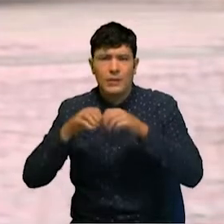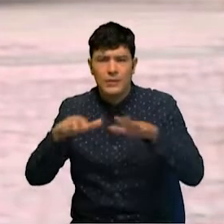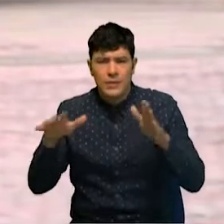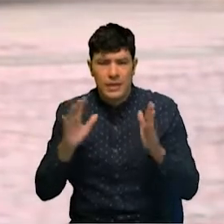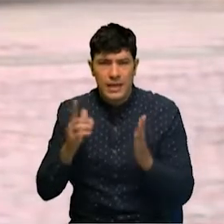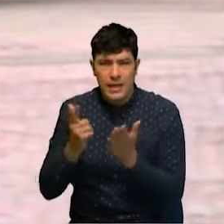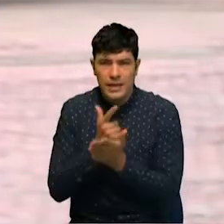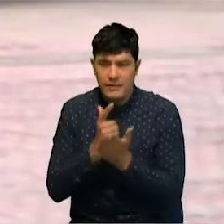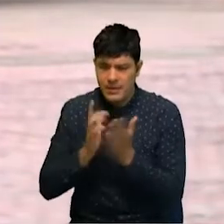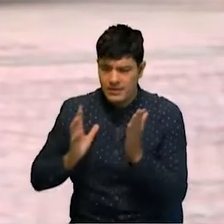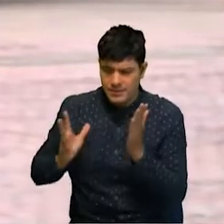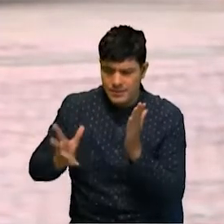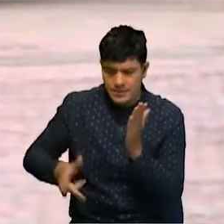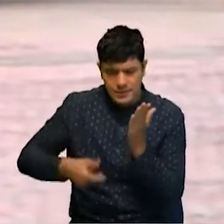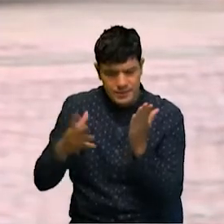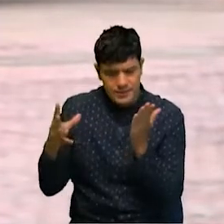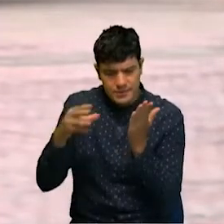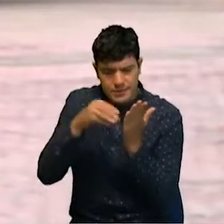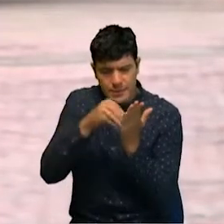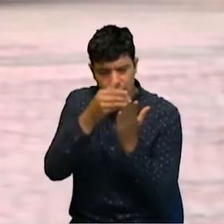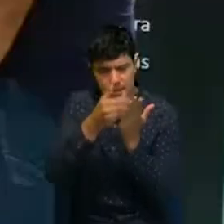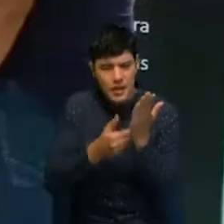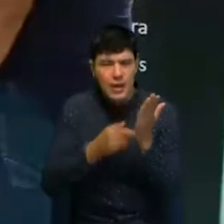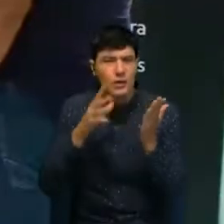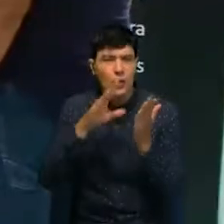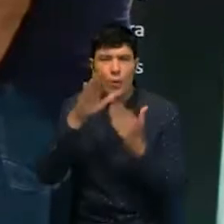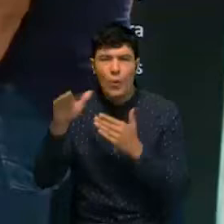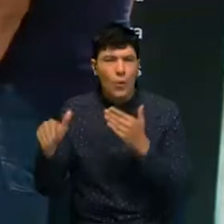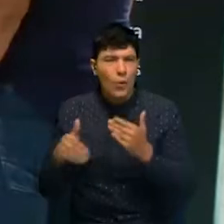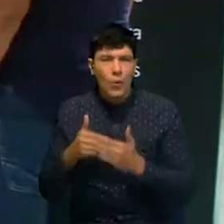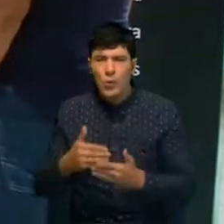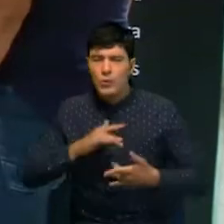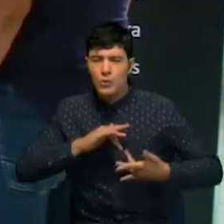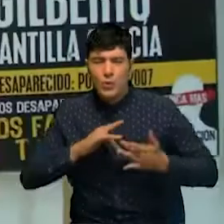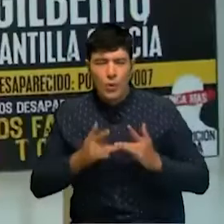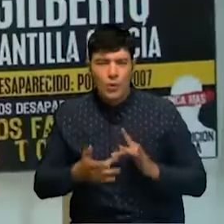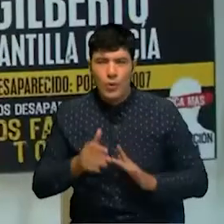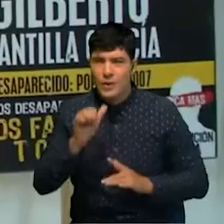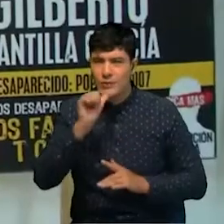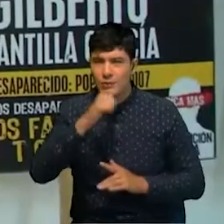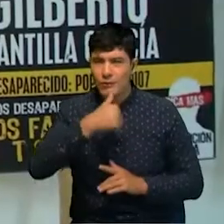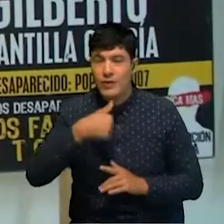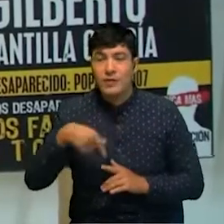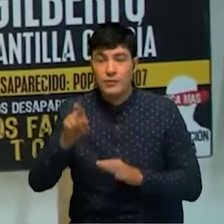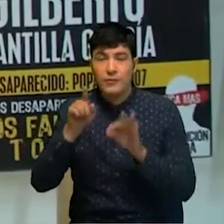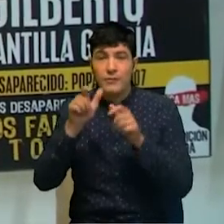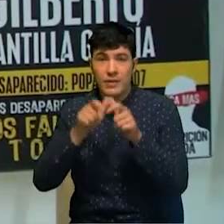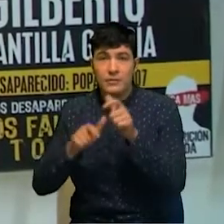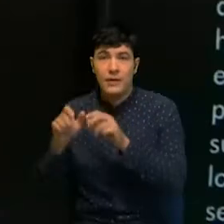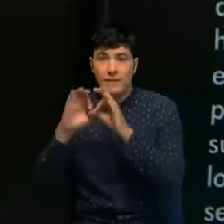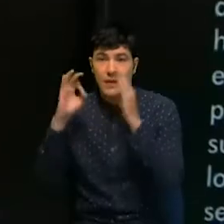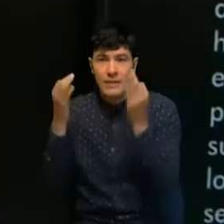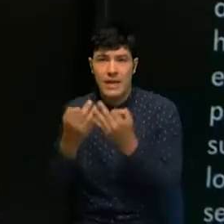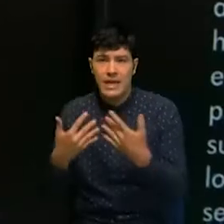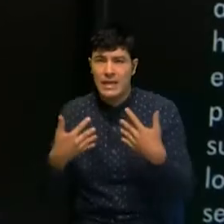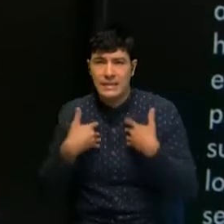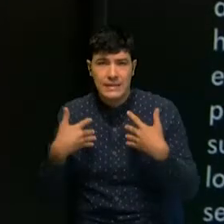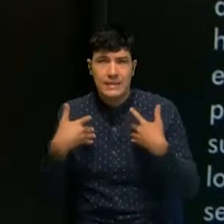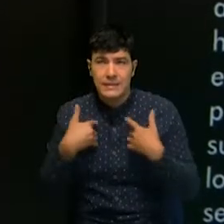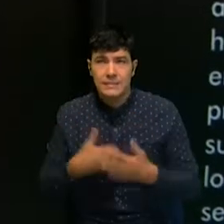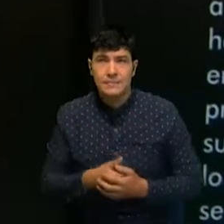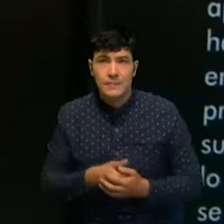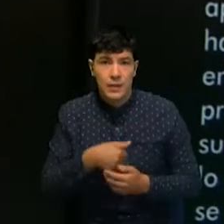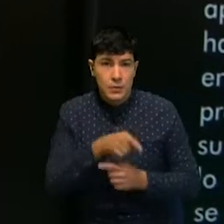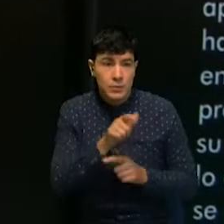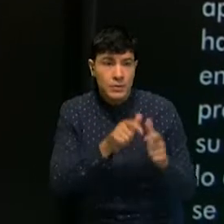dolor que han tenido que soportar las familias. Cada uno de los perfiles fue construido a puño y letra por las víctimas, quienes, pese